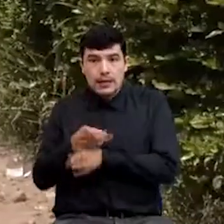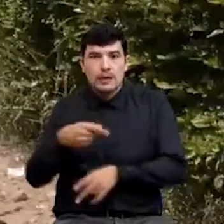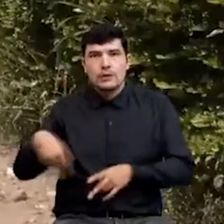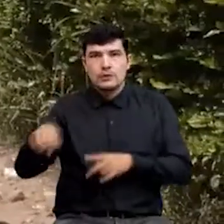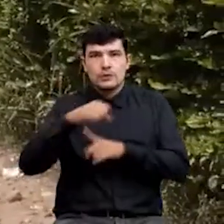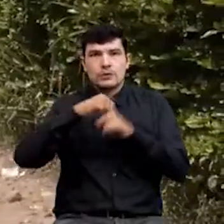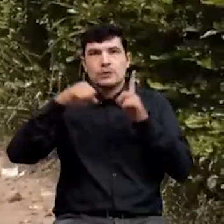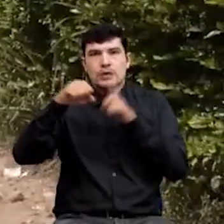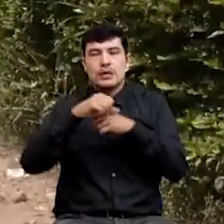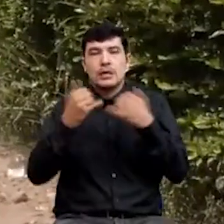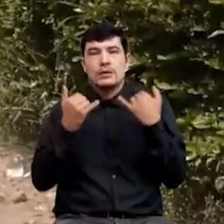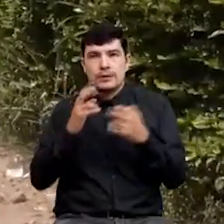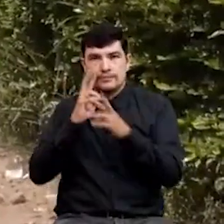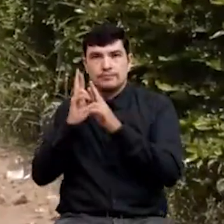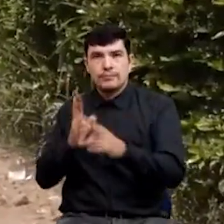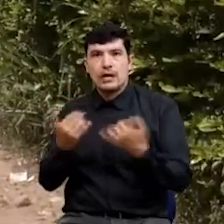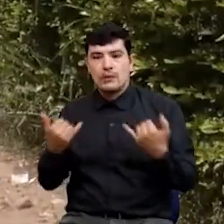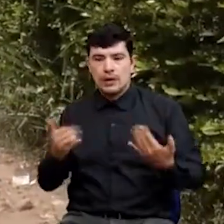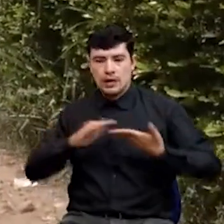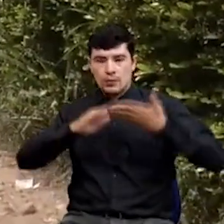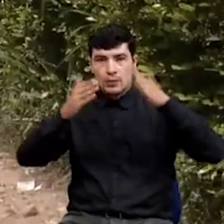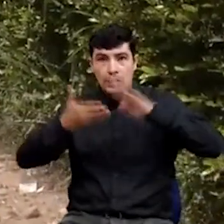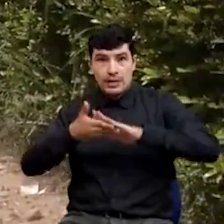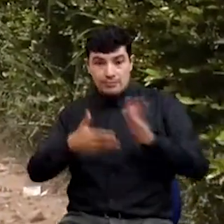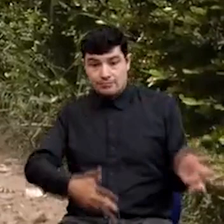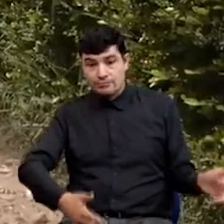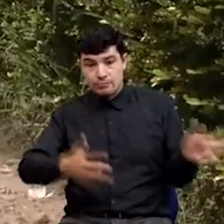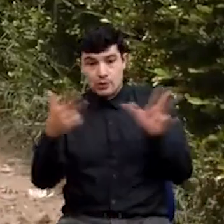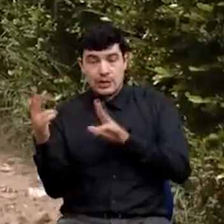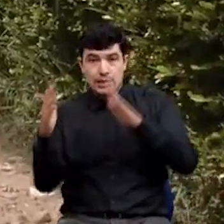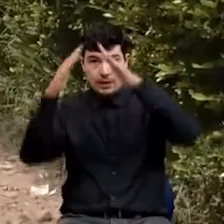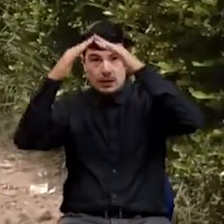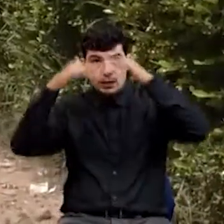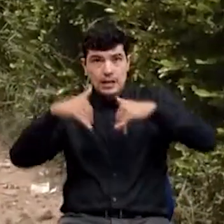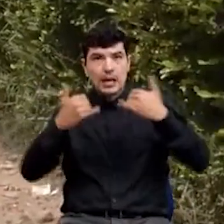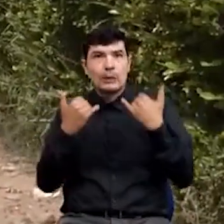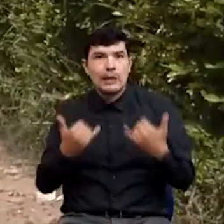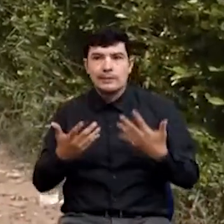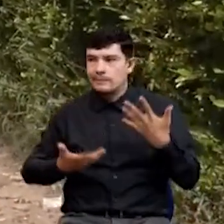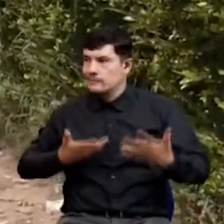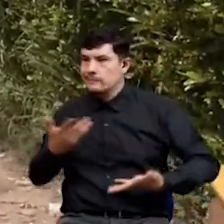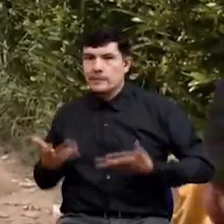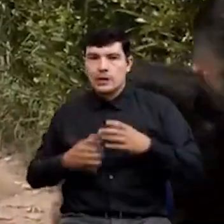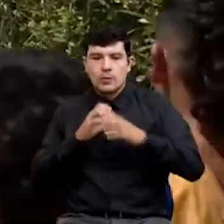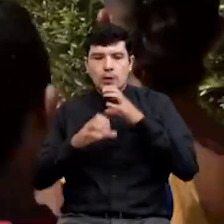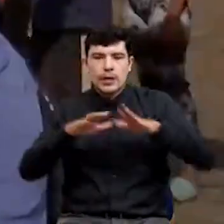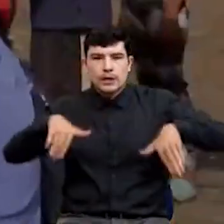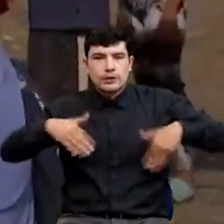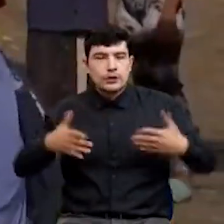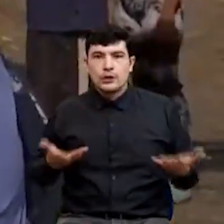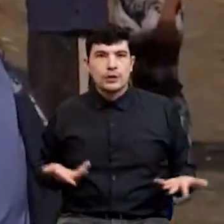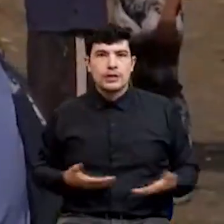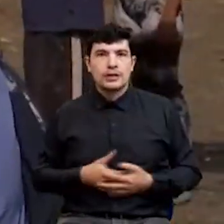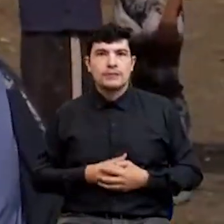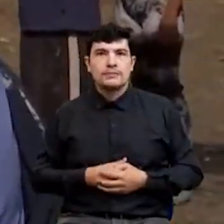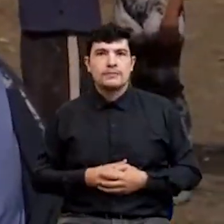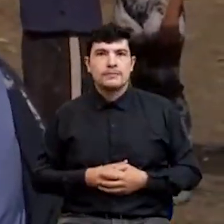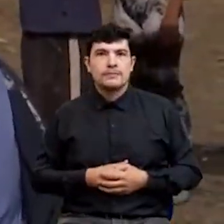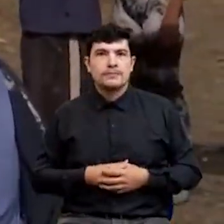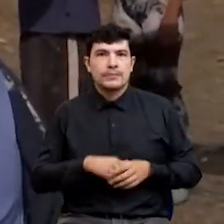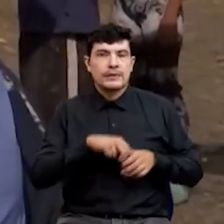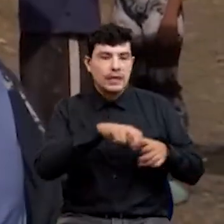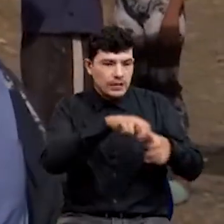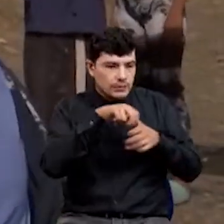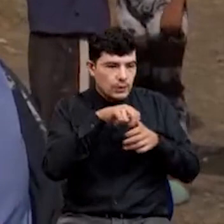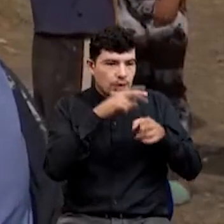para la sociedad según la comunidad la caída de ese paso elevado los dejó incomunicados no hay la facilidad de